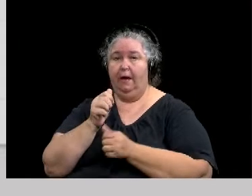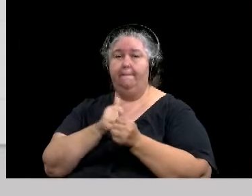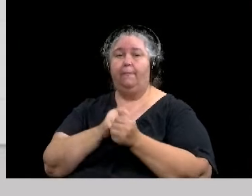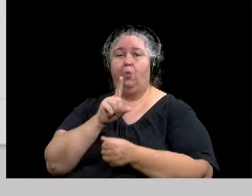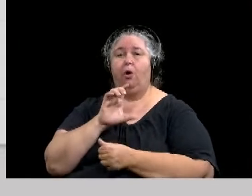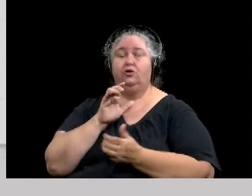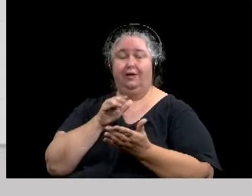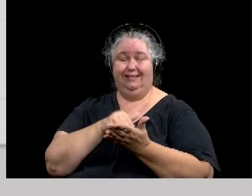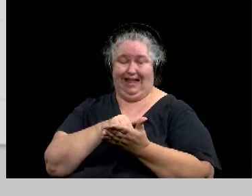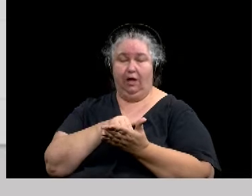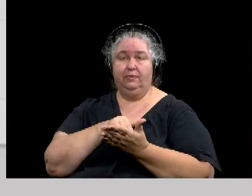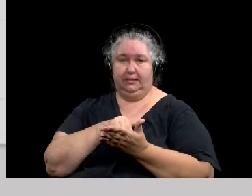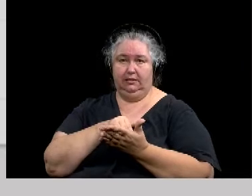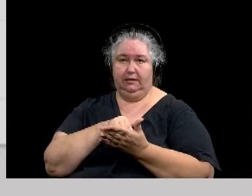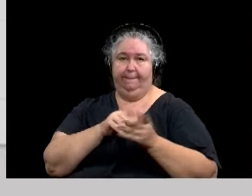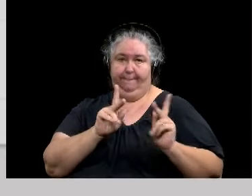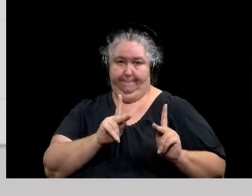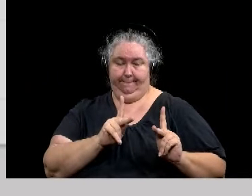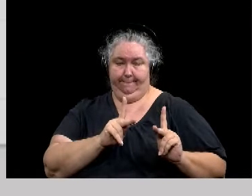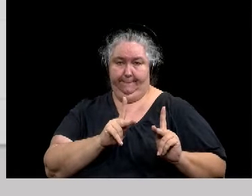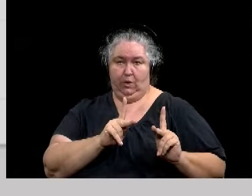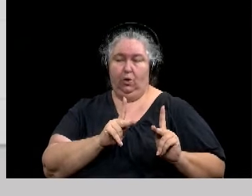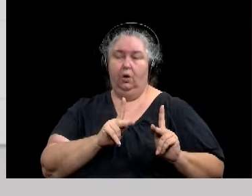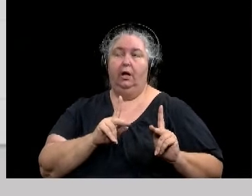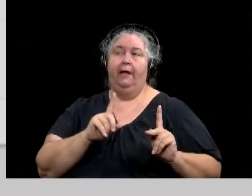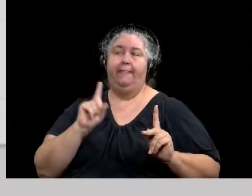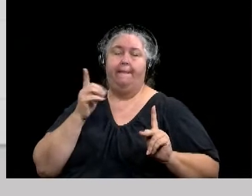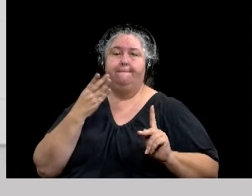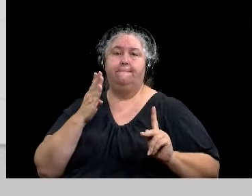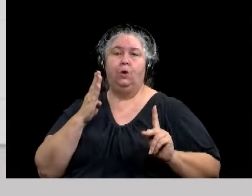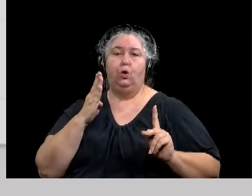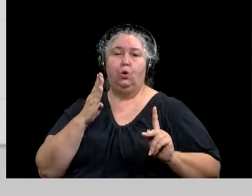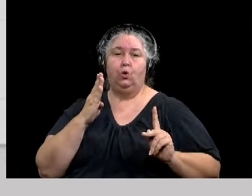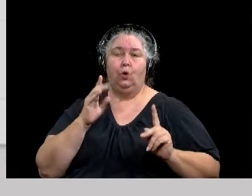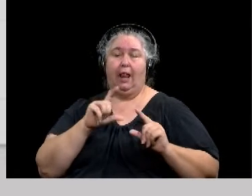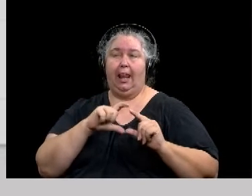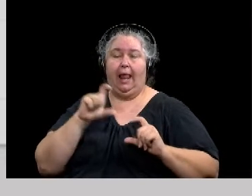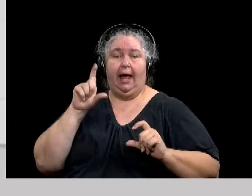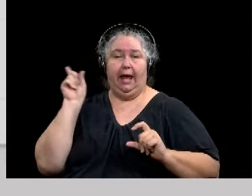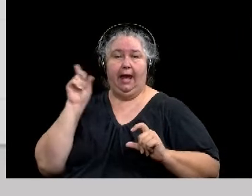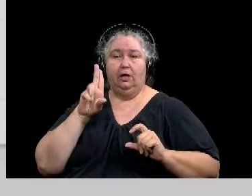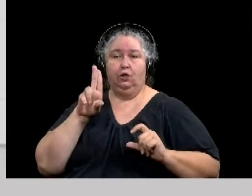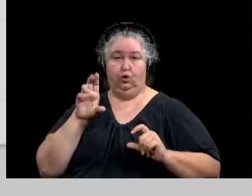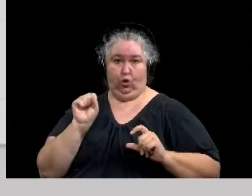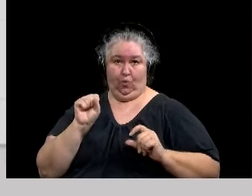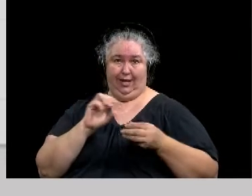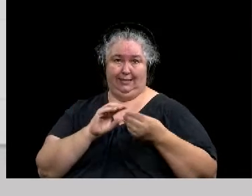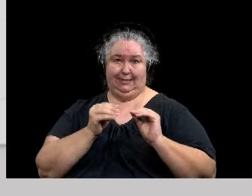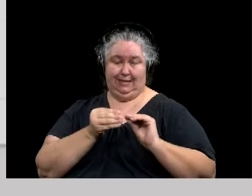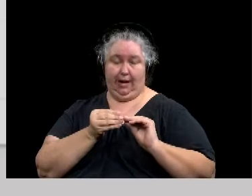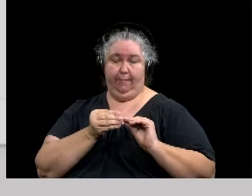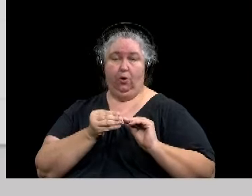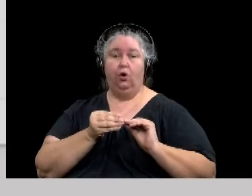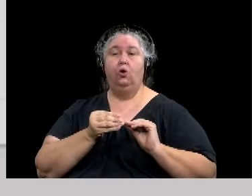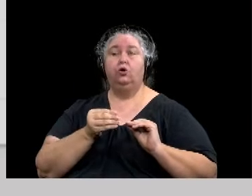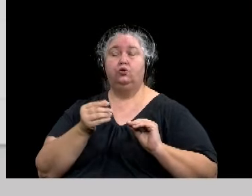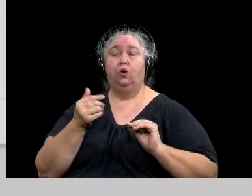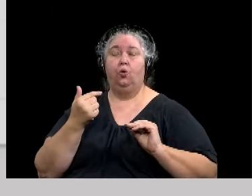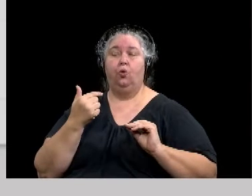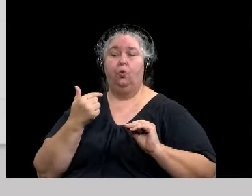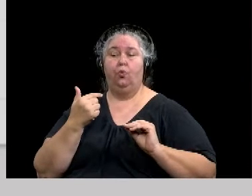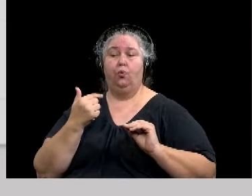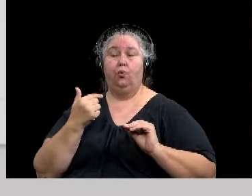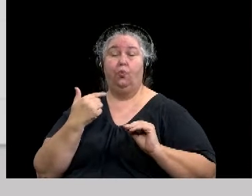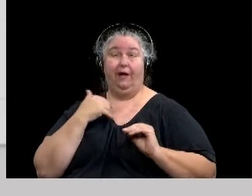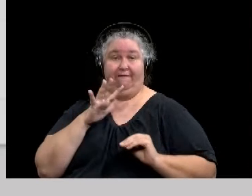por el 100% de populación esto es la azul la línea azul que estas son